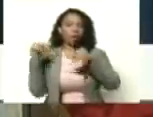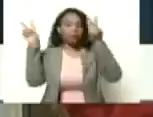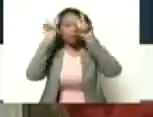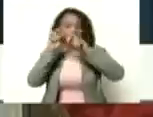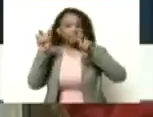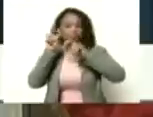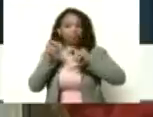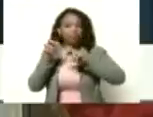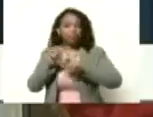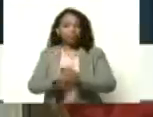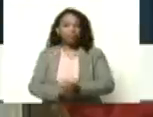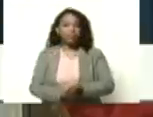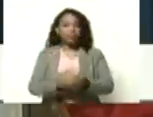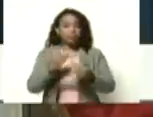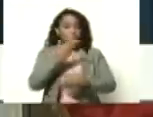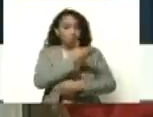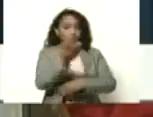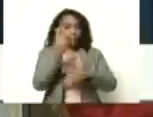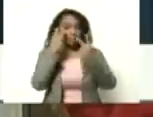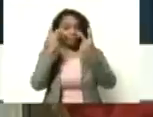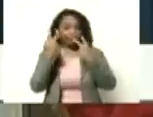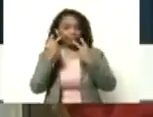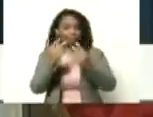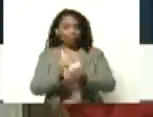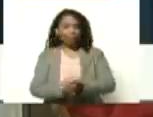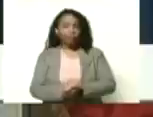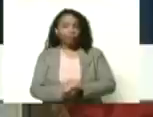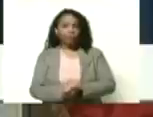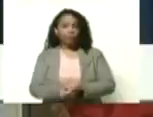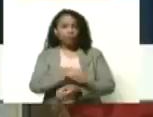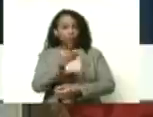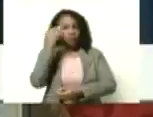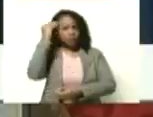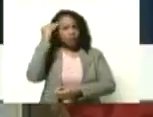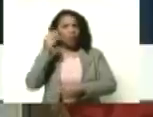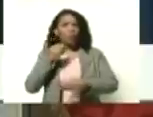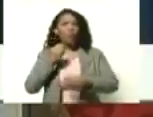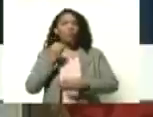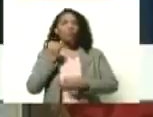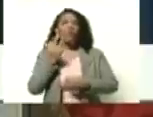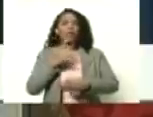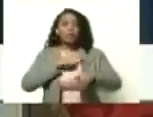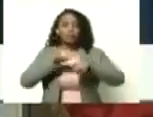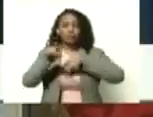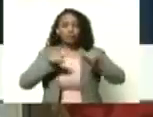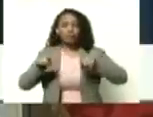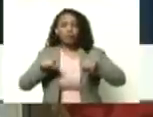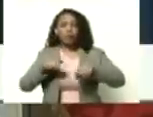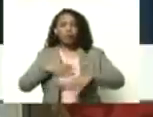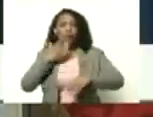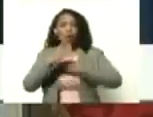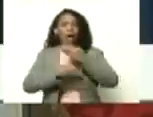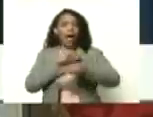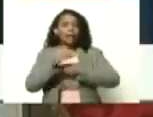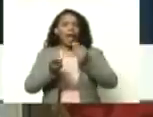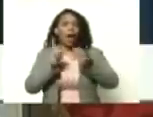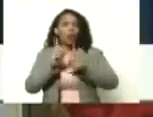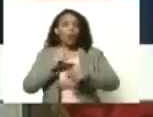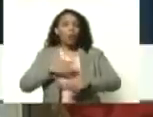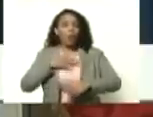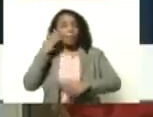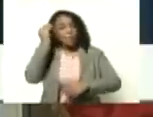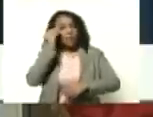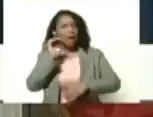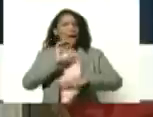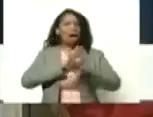vean ustedes calculen cuantas diligencias pudimos nosotros haber realizado algunos pudieran pensar que